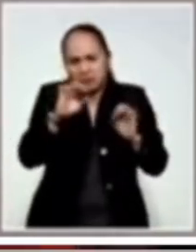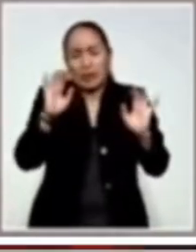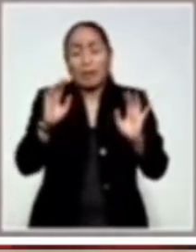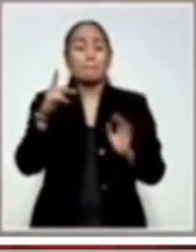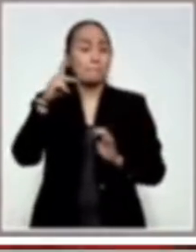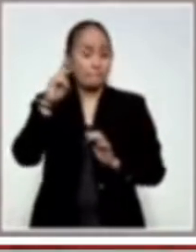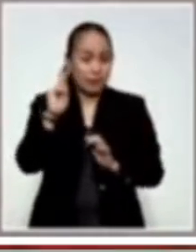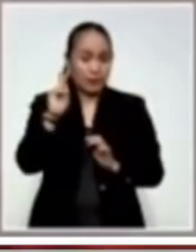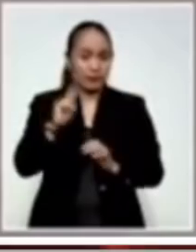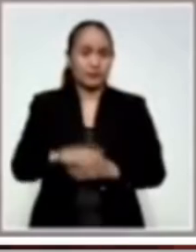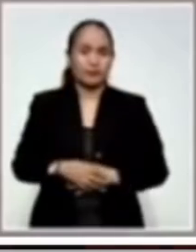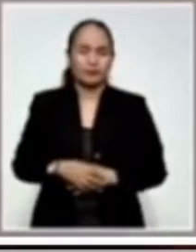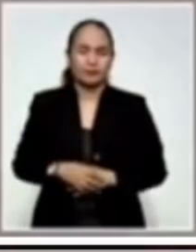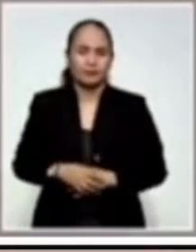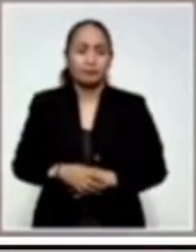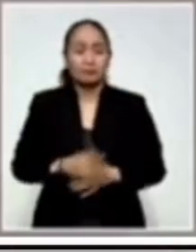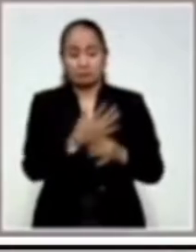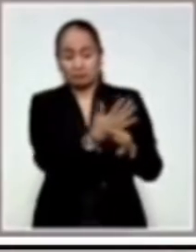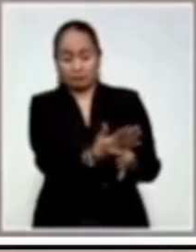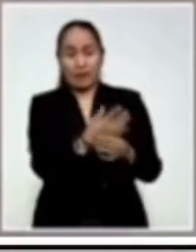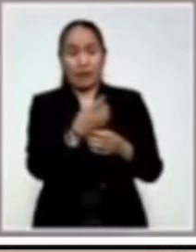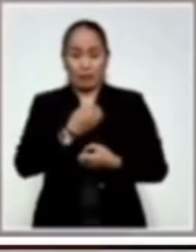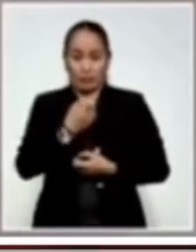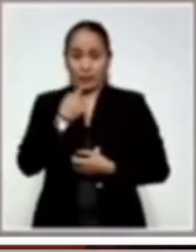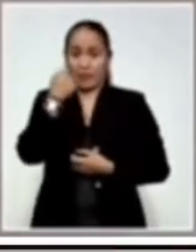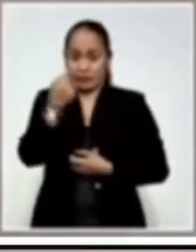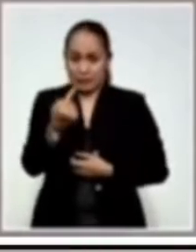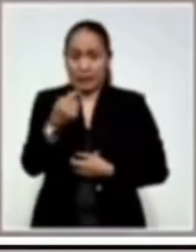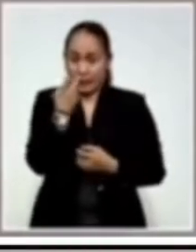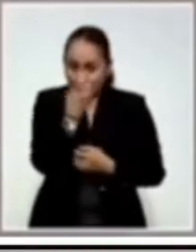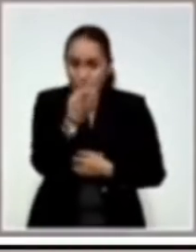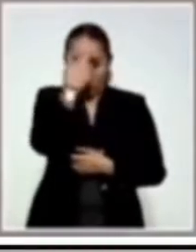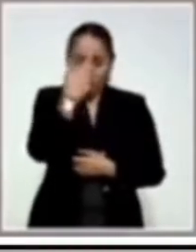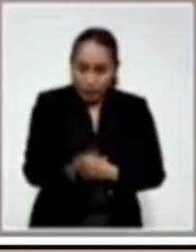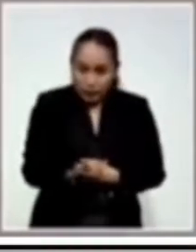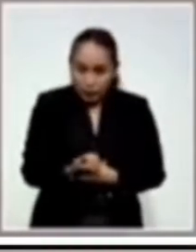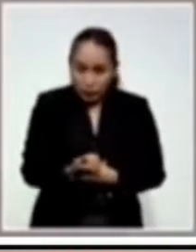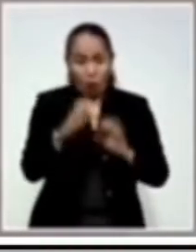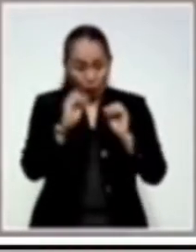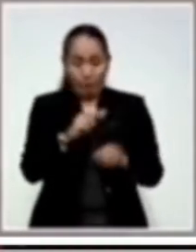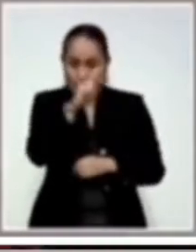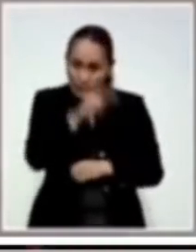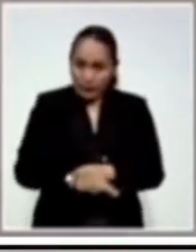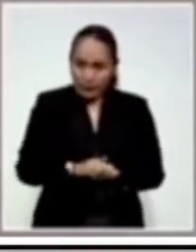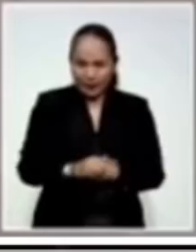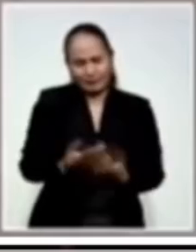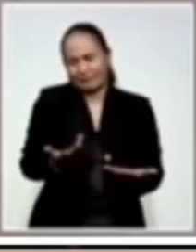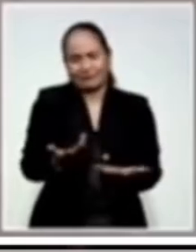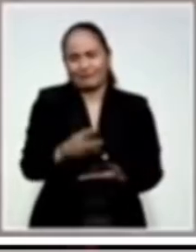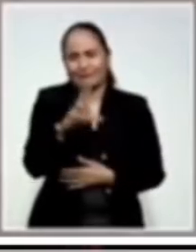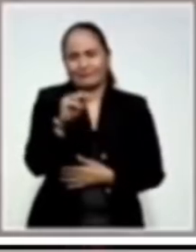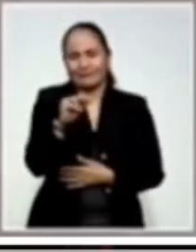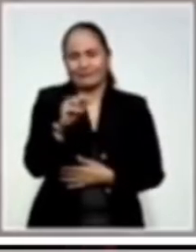significa que lo que digan sea razón, tengan razón, ni que lo que digan sea verdad. Y